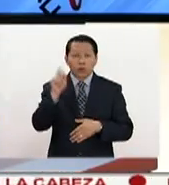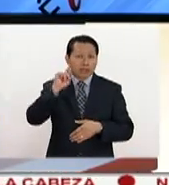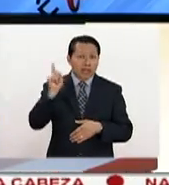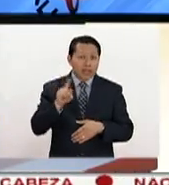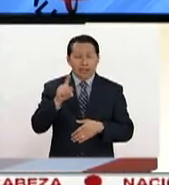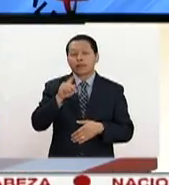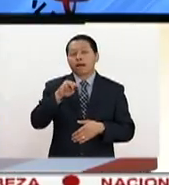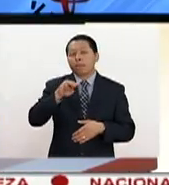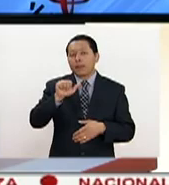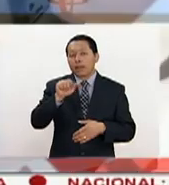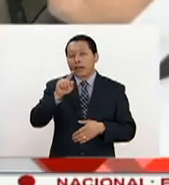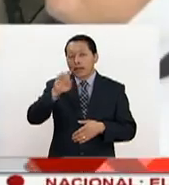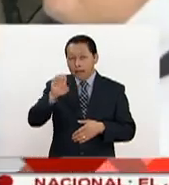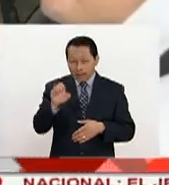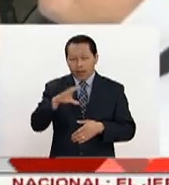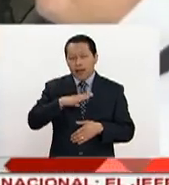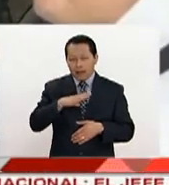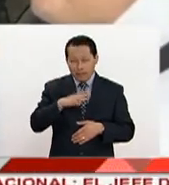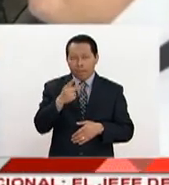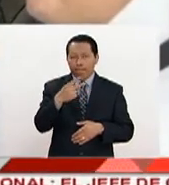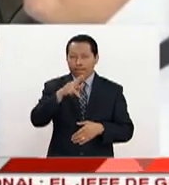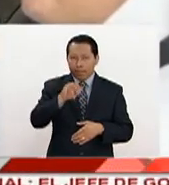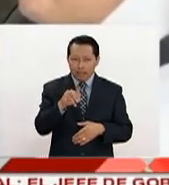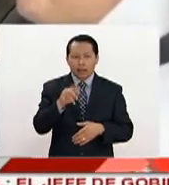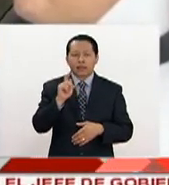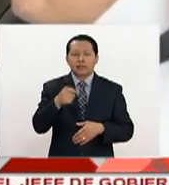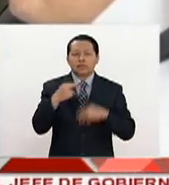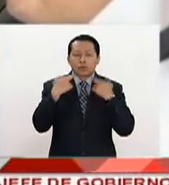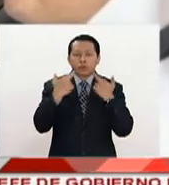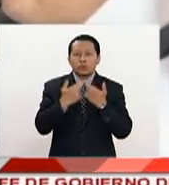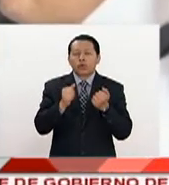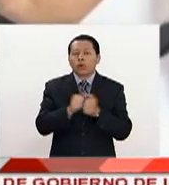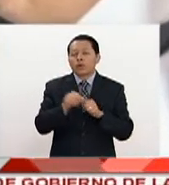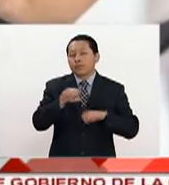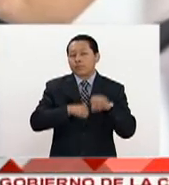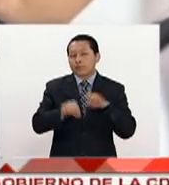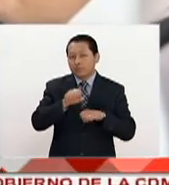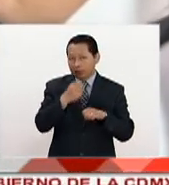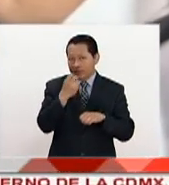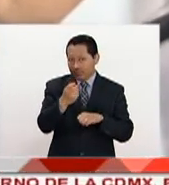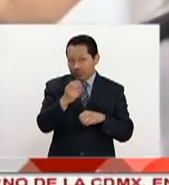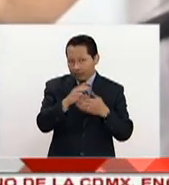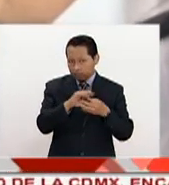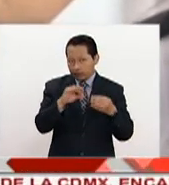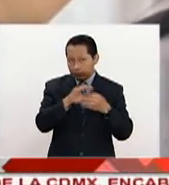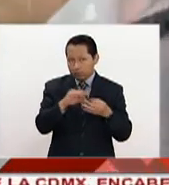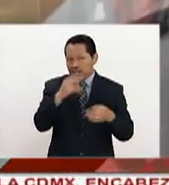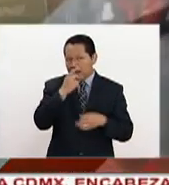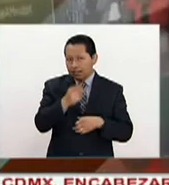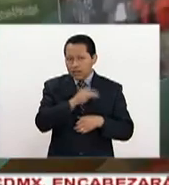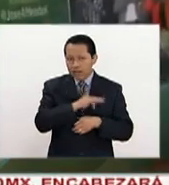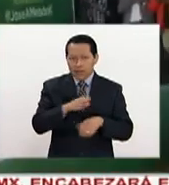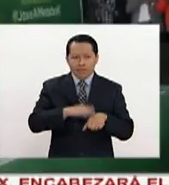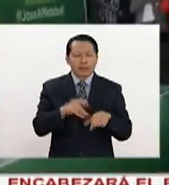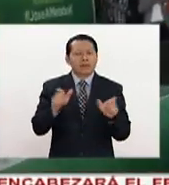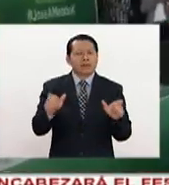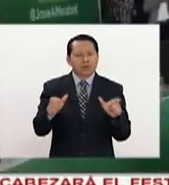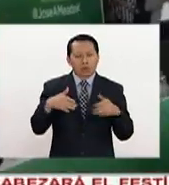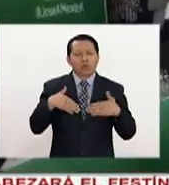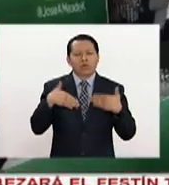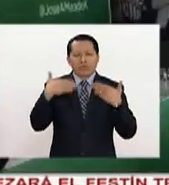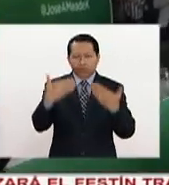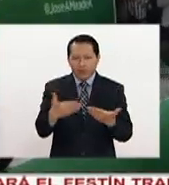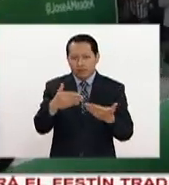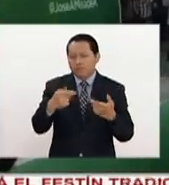José Antonio Meade, precandidato a la presidencia del PRI, se reunió con empresarios del Estado. Ahí dijo que invertir en la seguridad genera confianza en